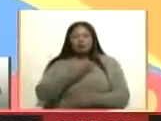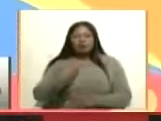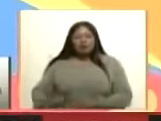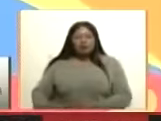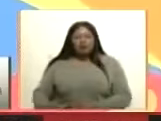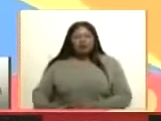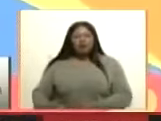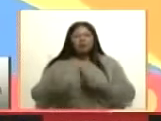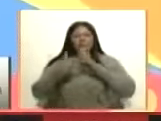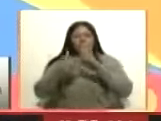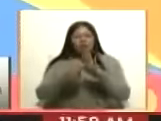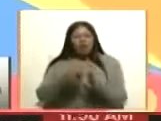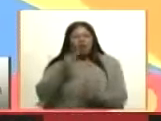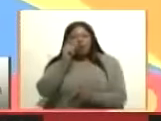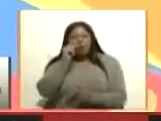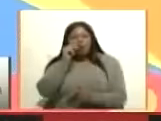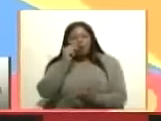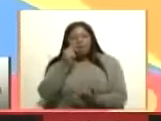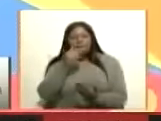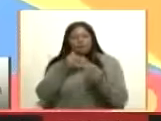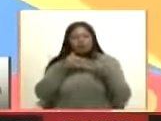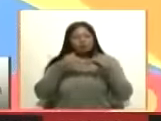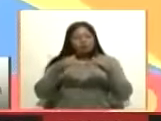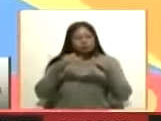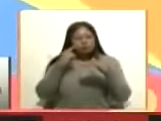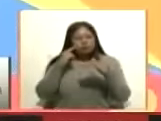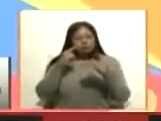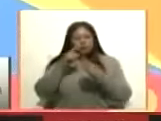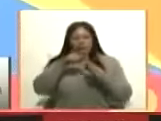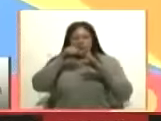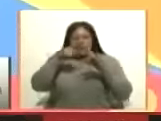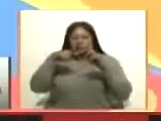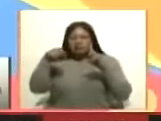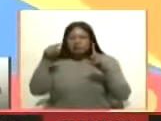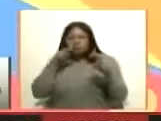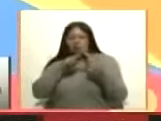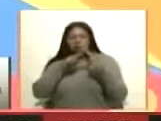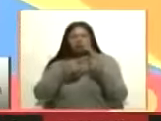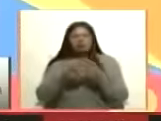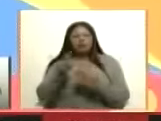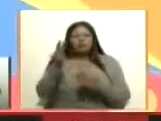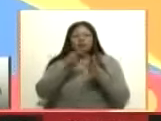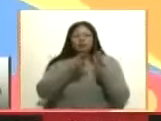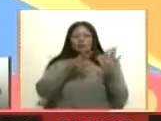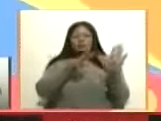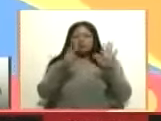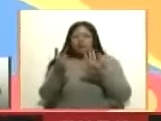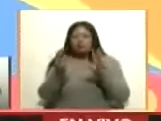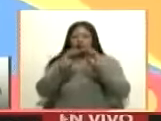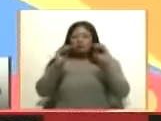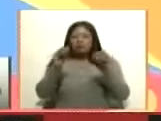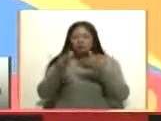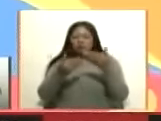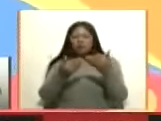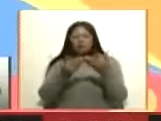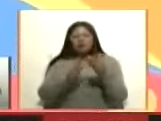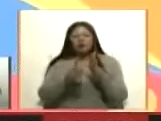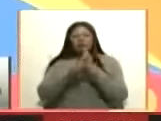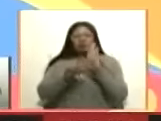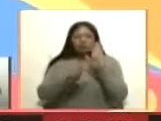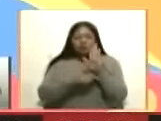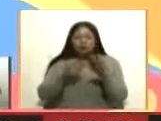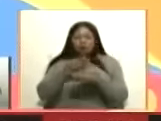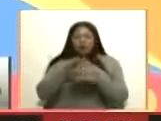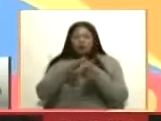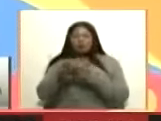demostrado ser un hombre de estado un gran estadista en el 2017 nos convocó a la Constituyente que